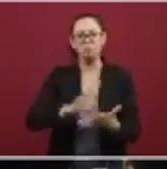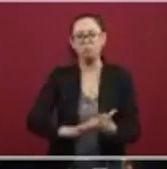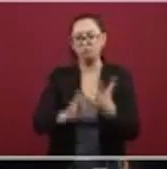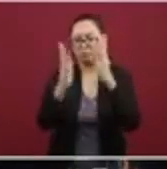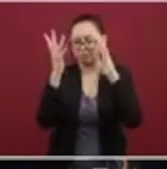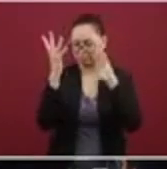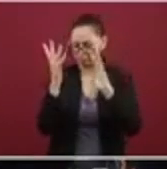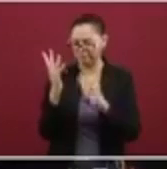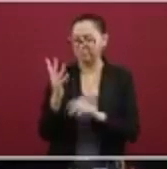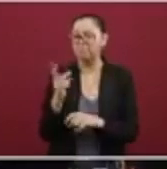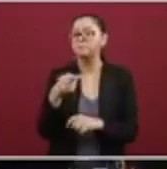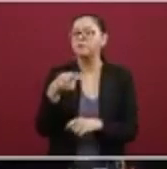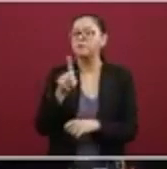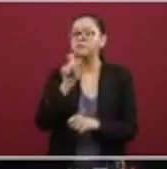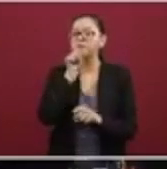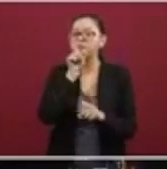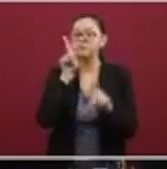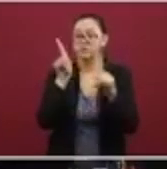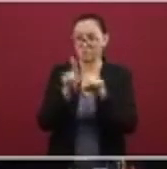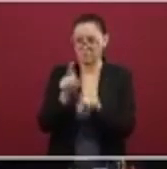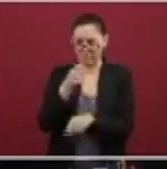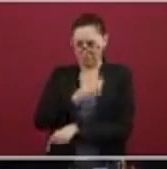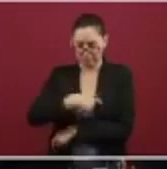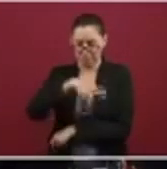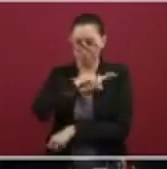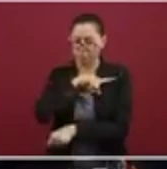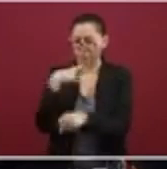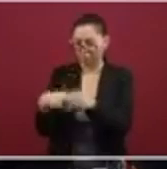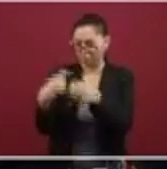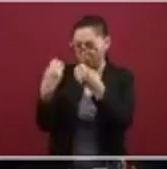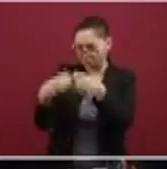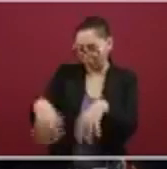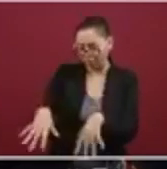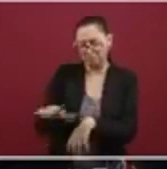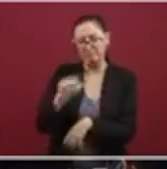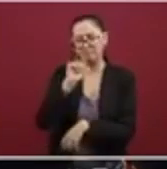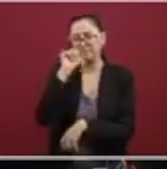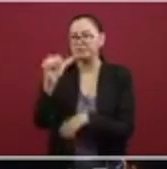pero tampoco por problemas de salud. Muchísimas gracias.